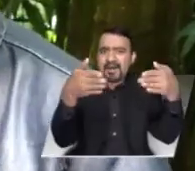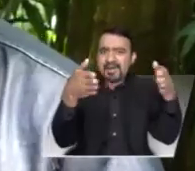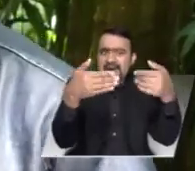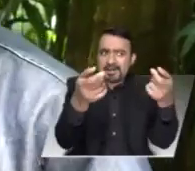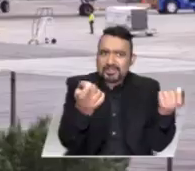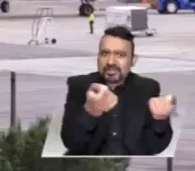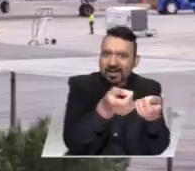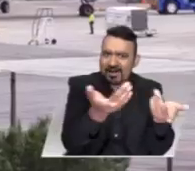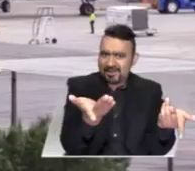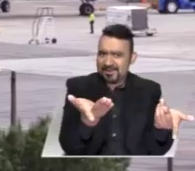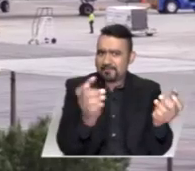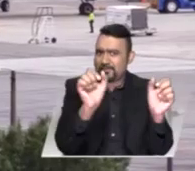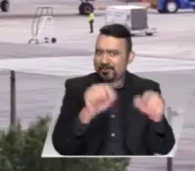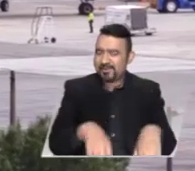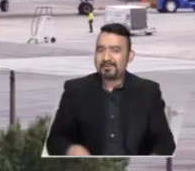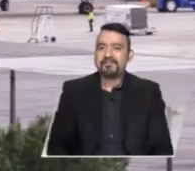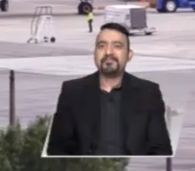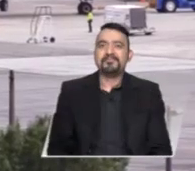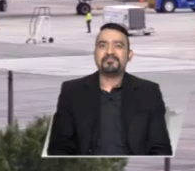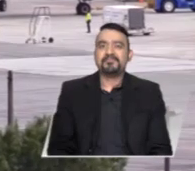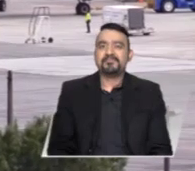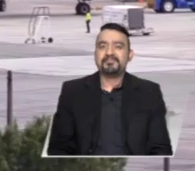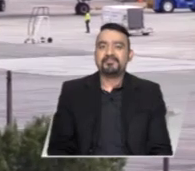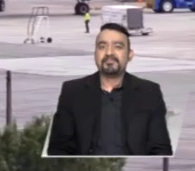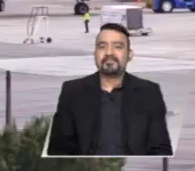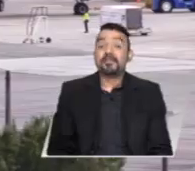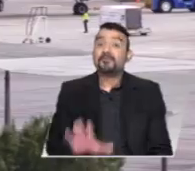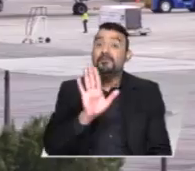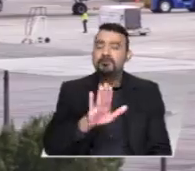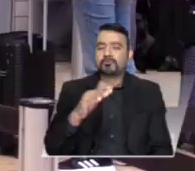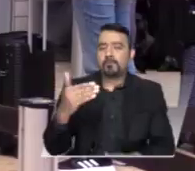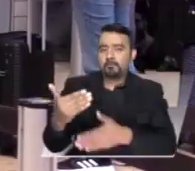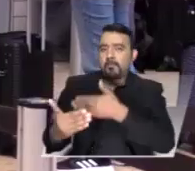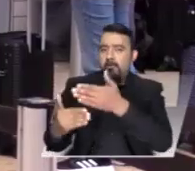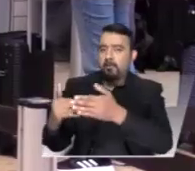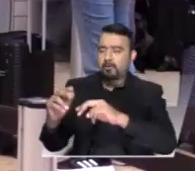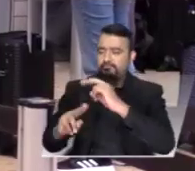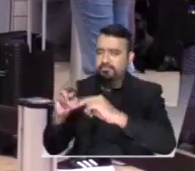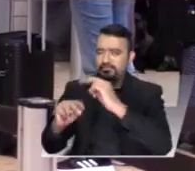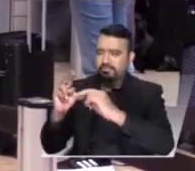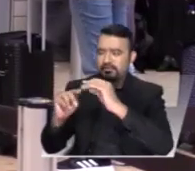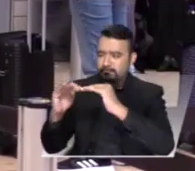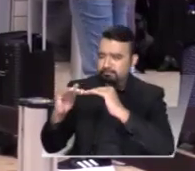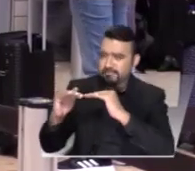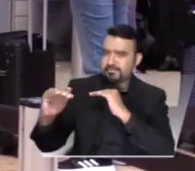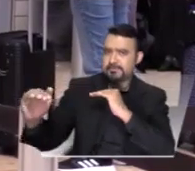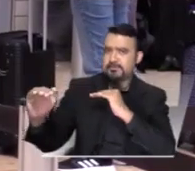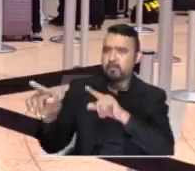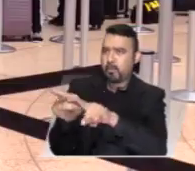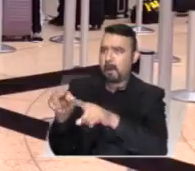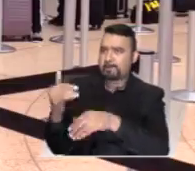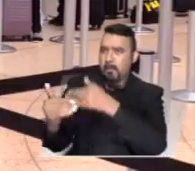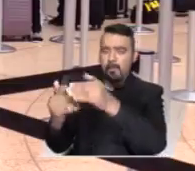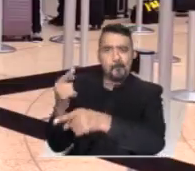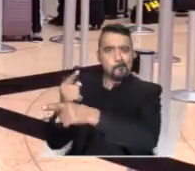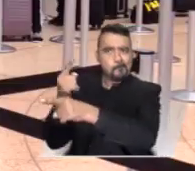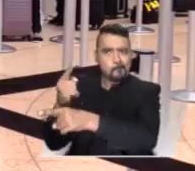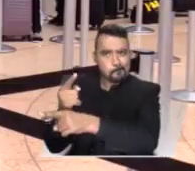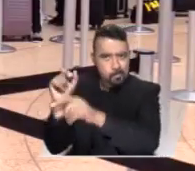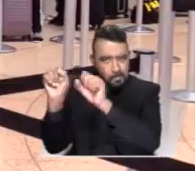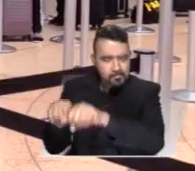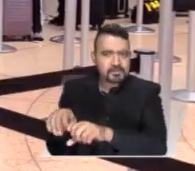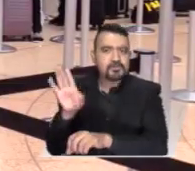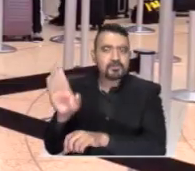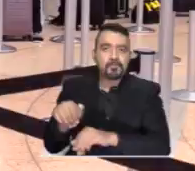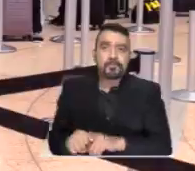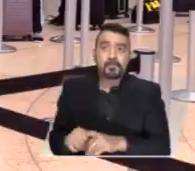grandes mercados. La creación de esa zona implica el desarrollo de la subregión en conectividad vial, competitividad y planificación a través de